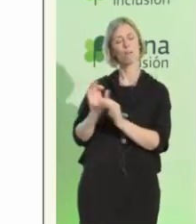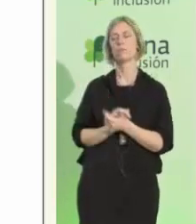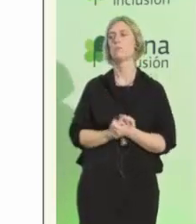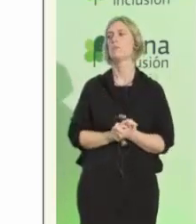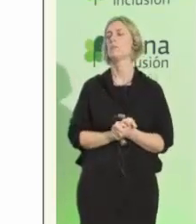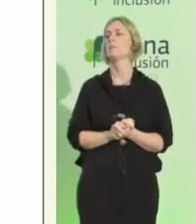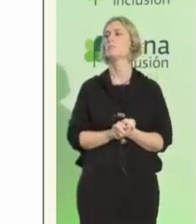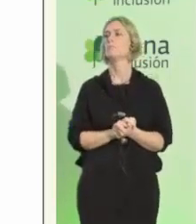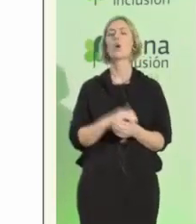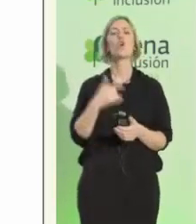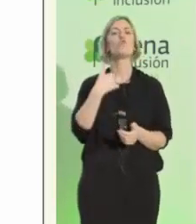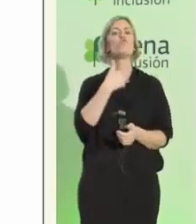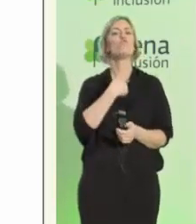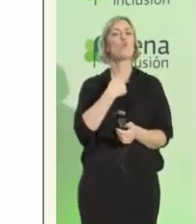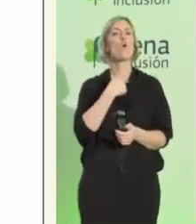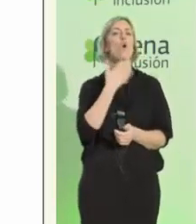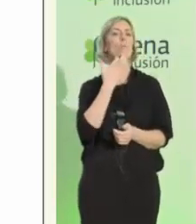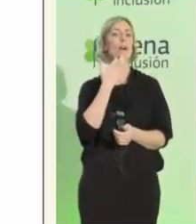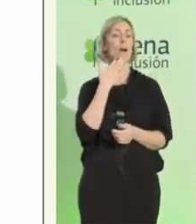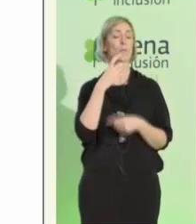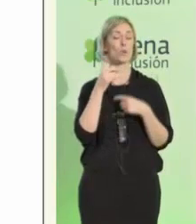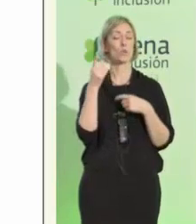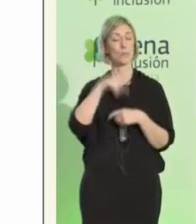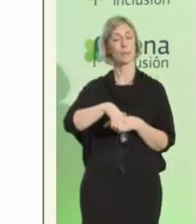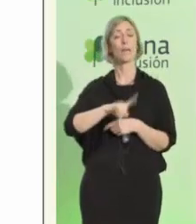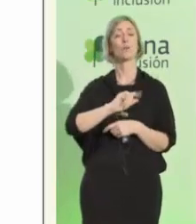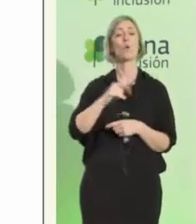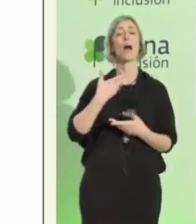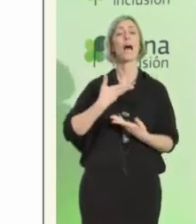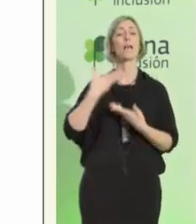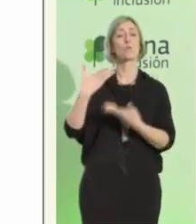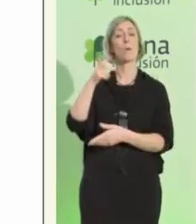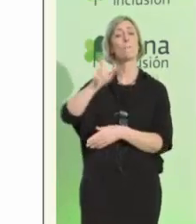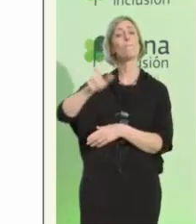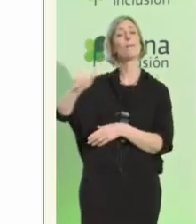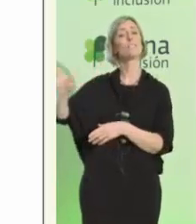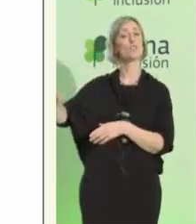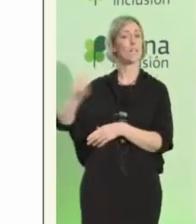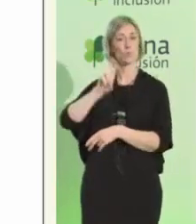Y yo, por ejemplo, también ayudo a otras personas.